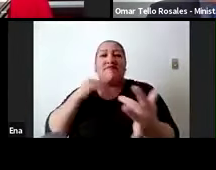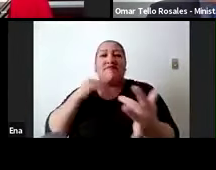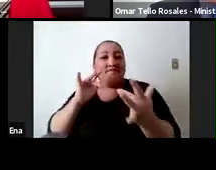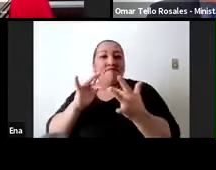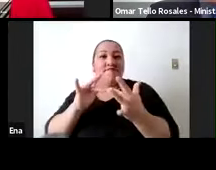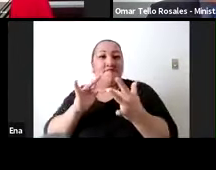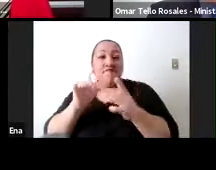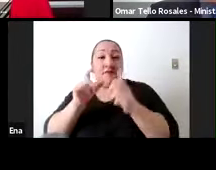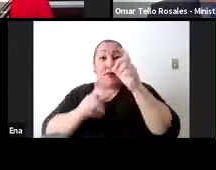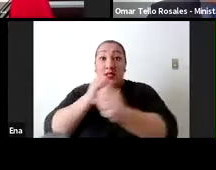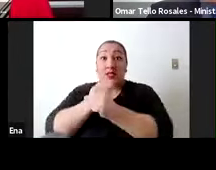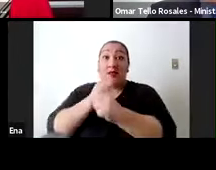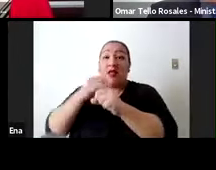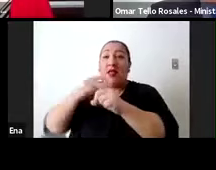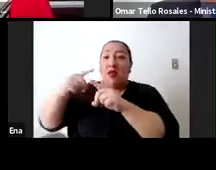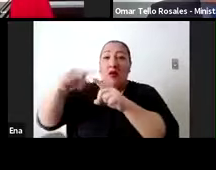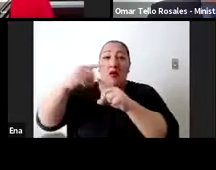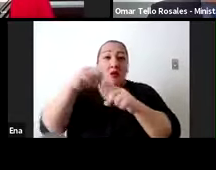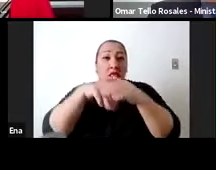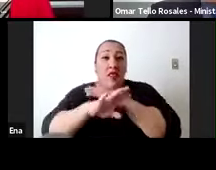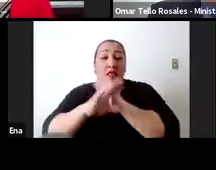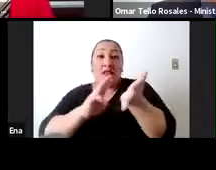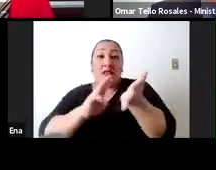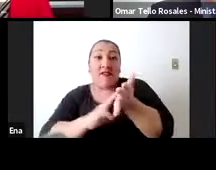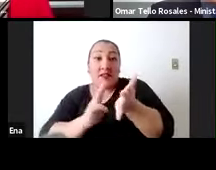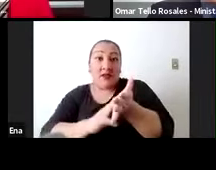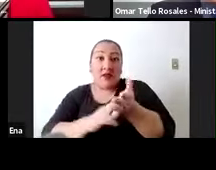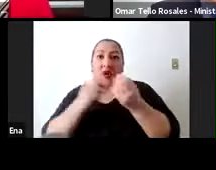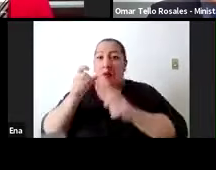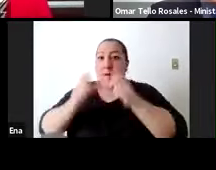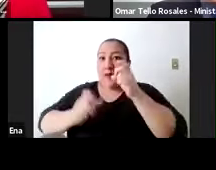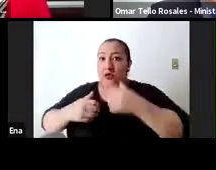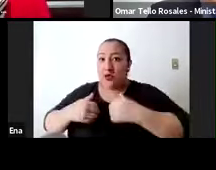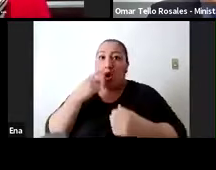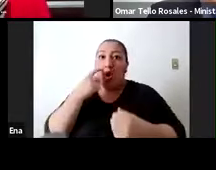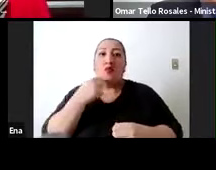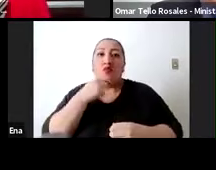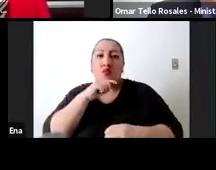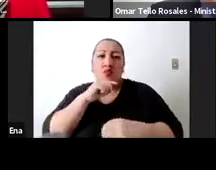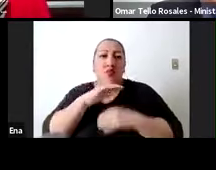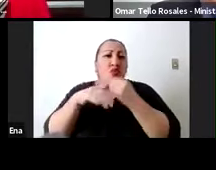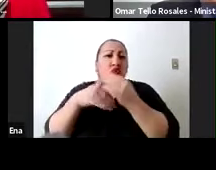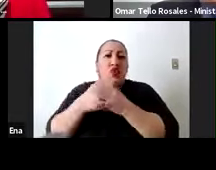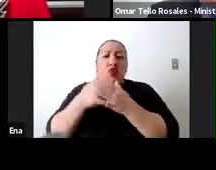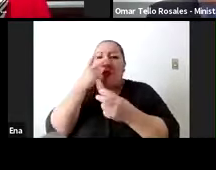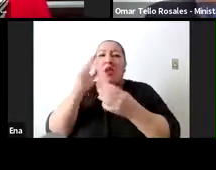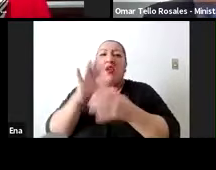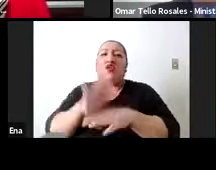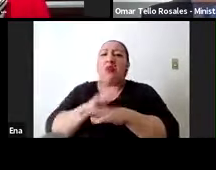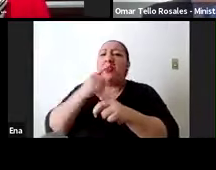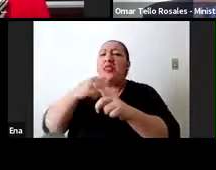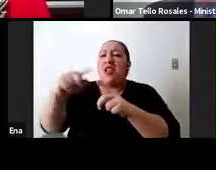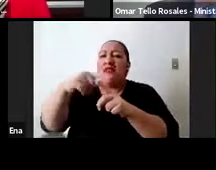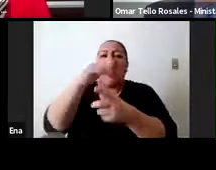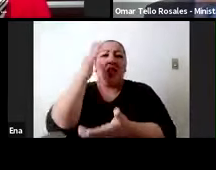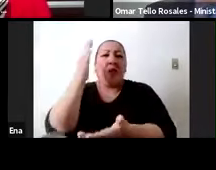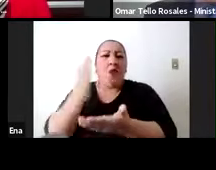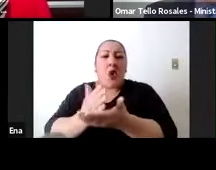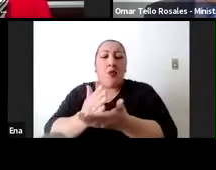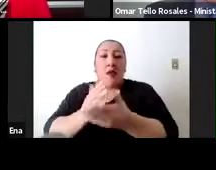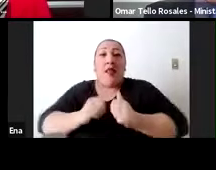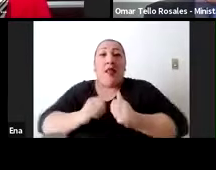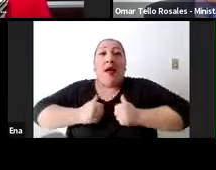de la Defensoría del Pueblo con los ciudadanos y ciudadanas para tratar problemas que tienen trascendencia en la vida diaria de las